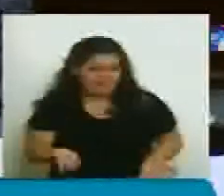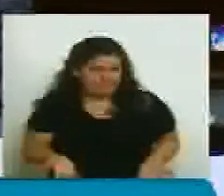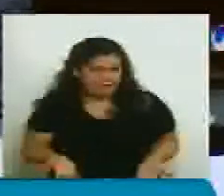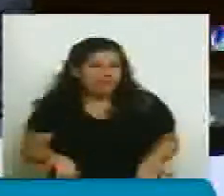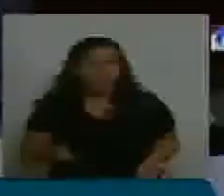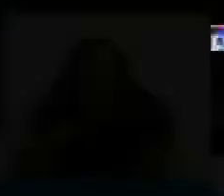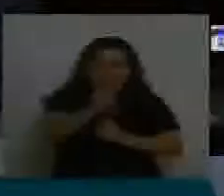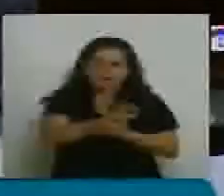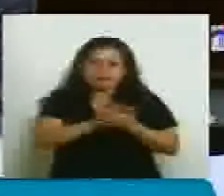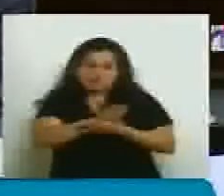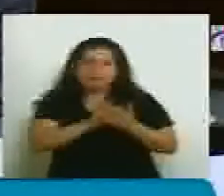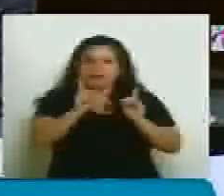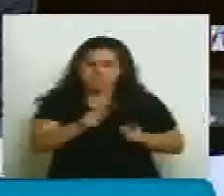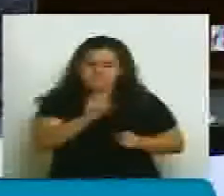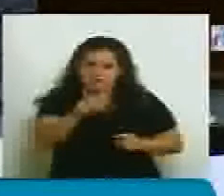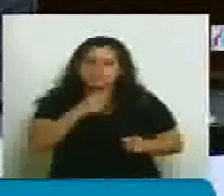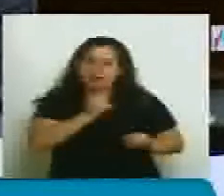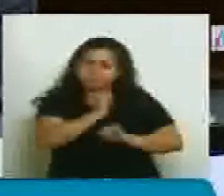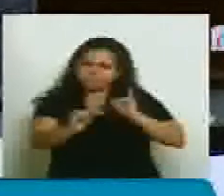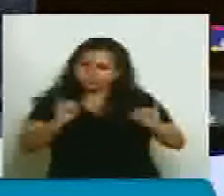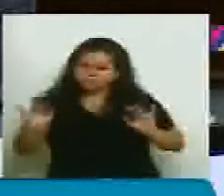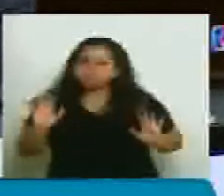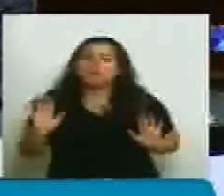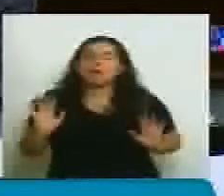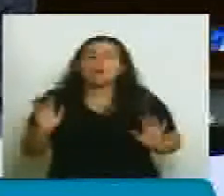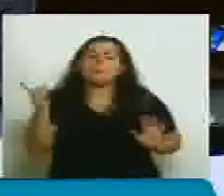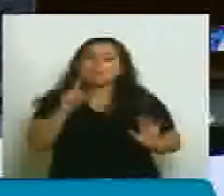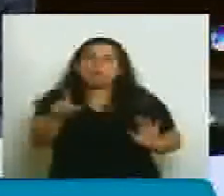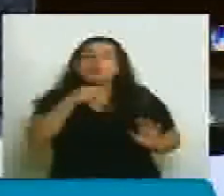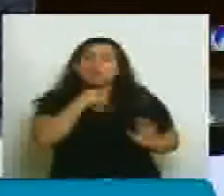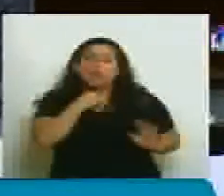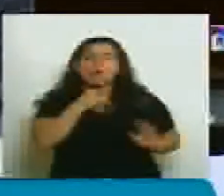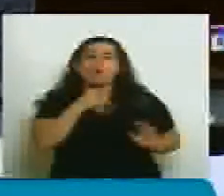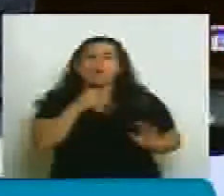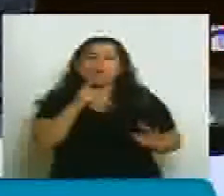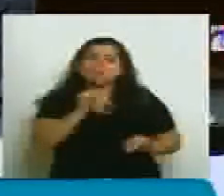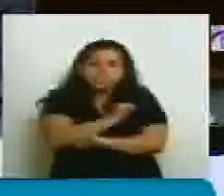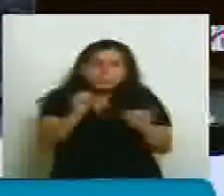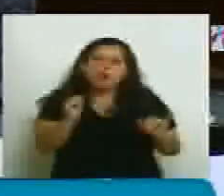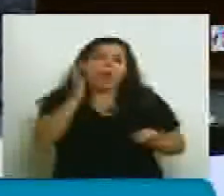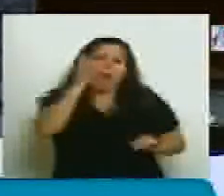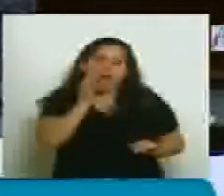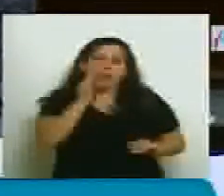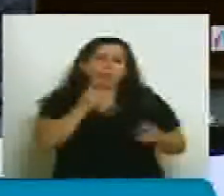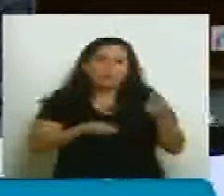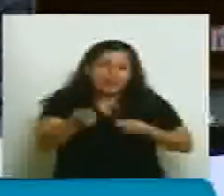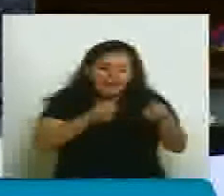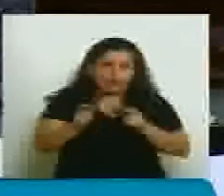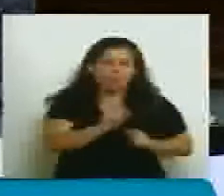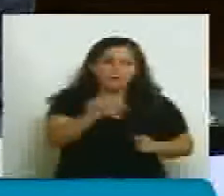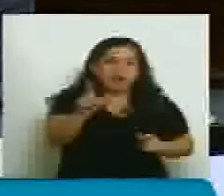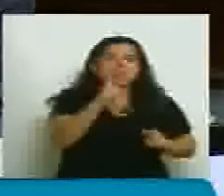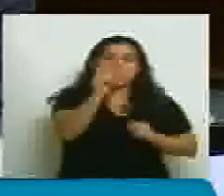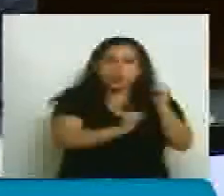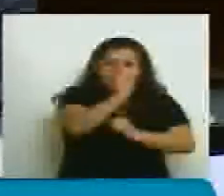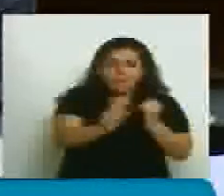al pueblo argentino. Quisiera realmente poner en evidencia una maniobra de una empresa